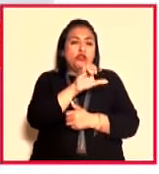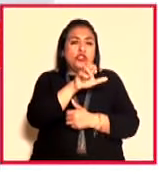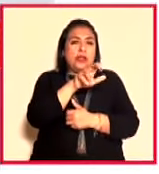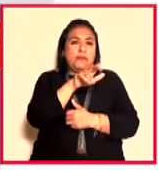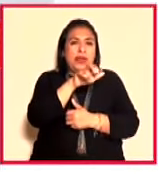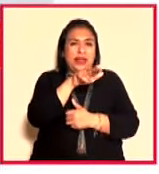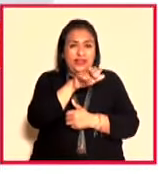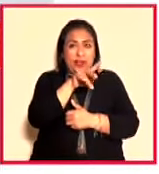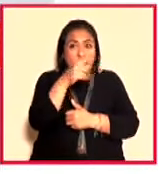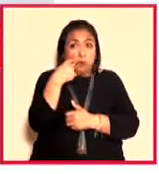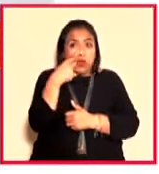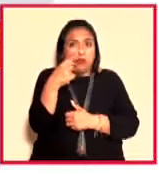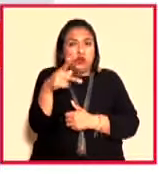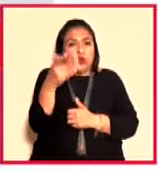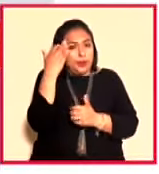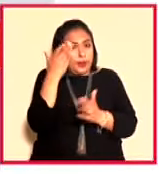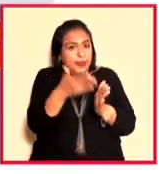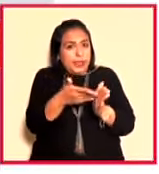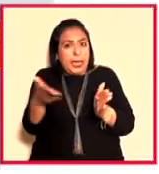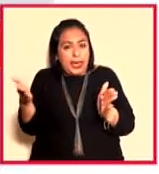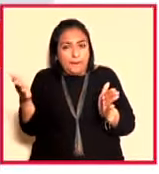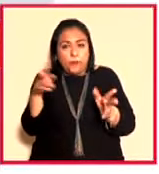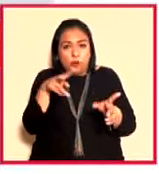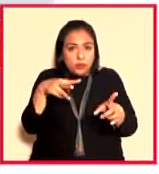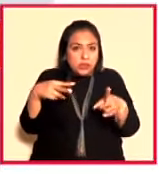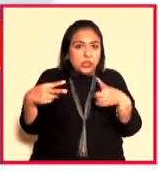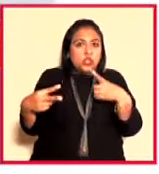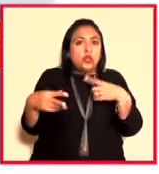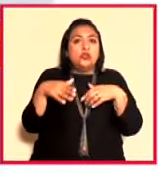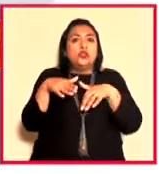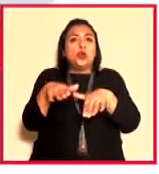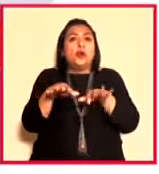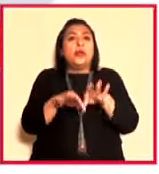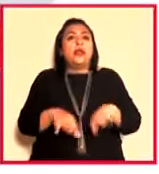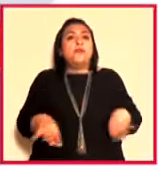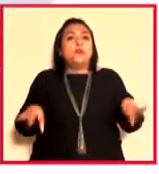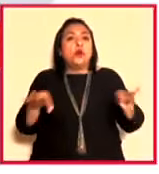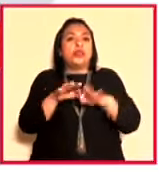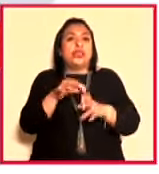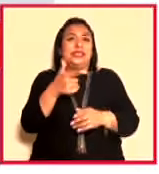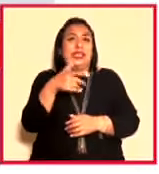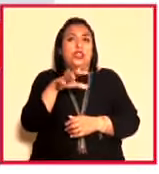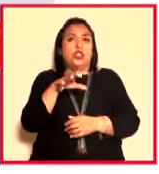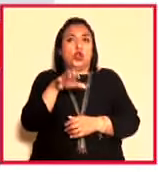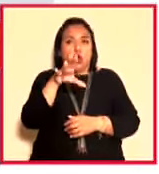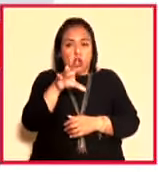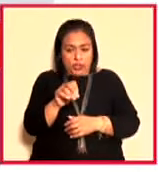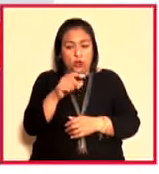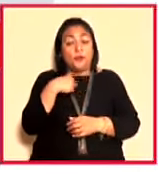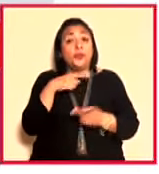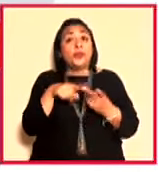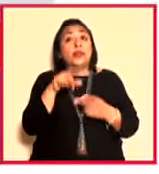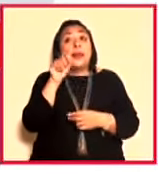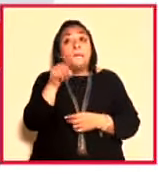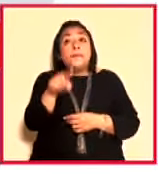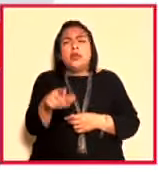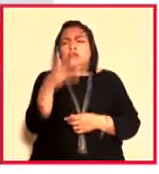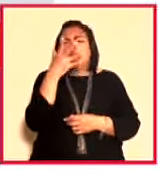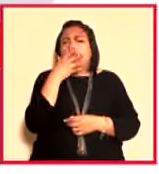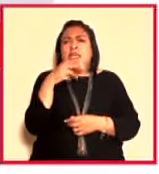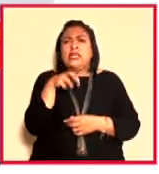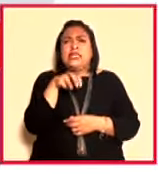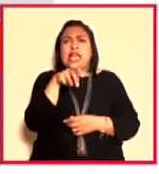cuenta de su propia época y de la visión que se tenía sobre la importancia de lo geológico. Por otro lado, la exquisita escalera de